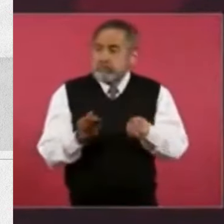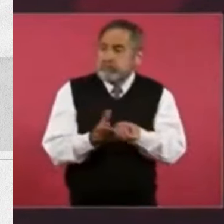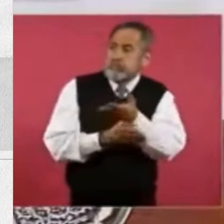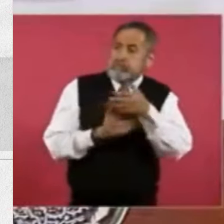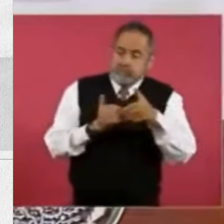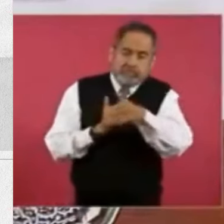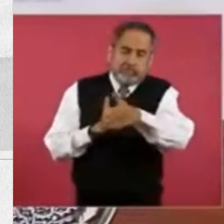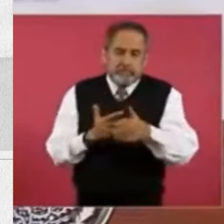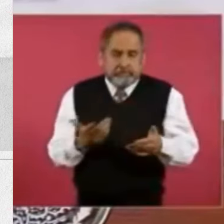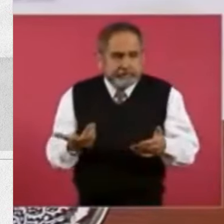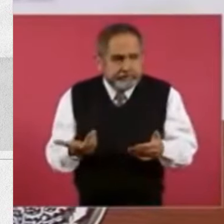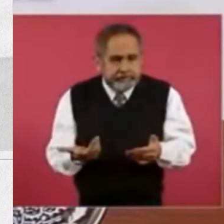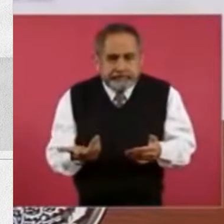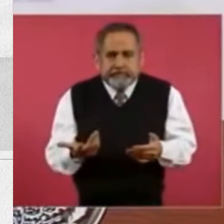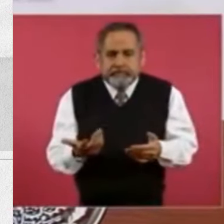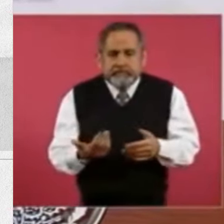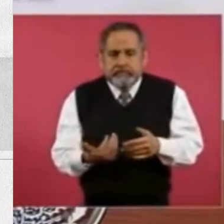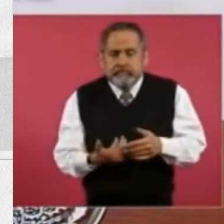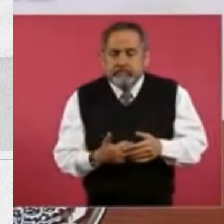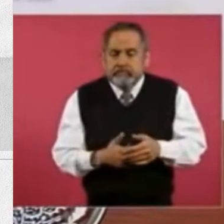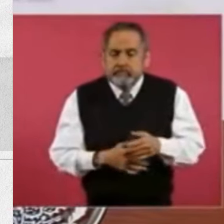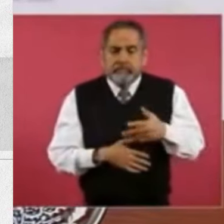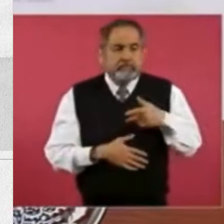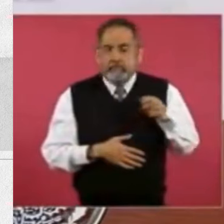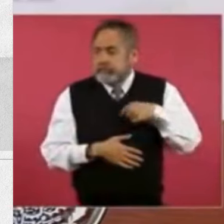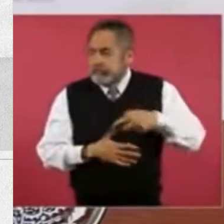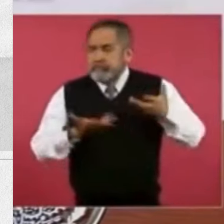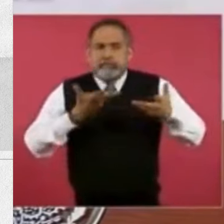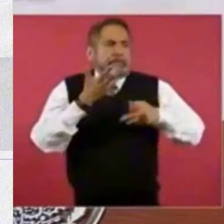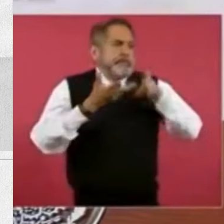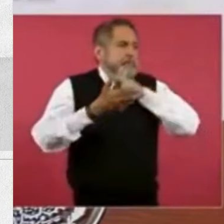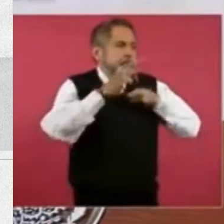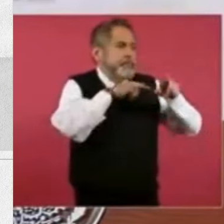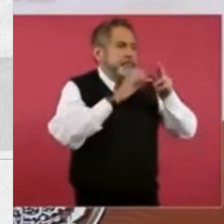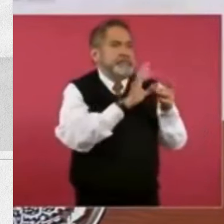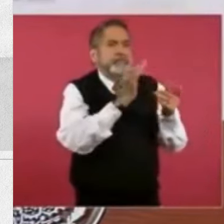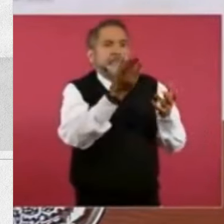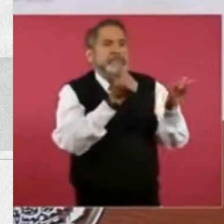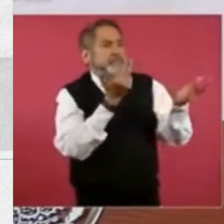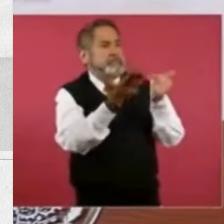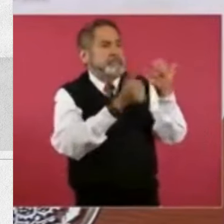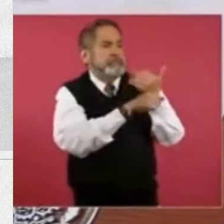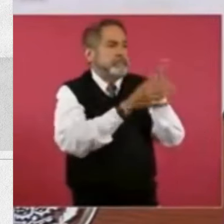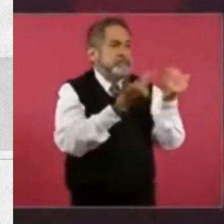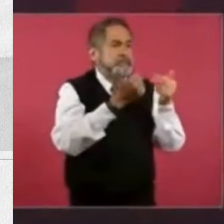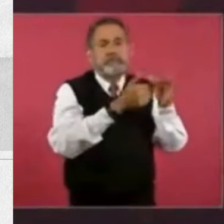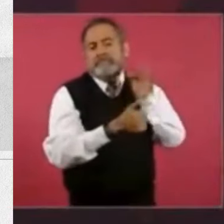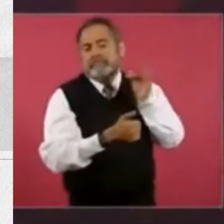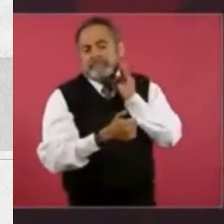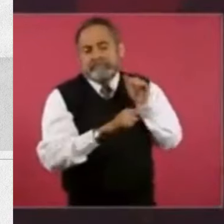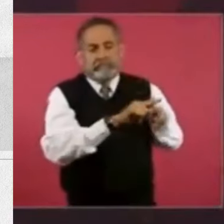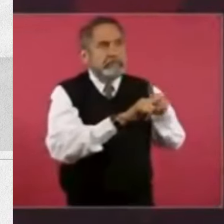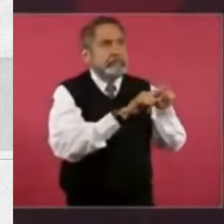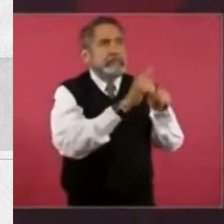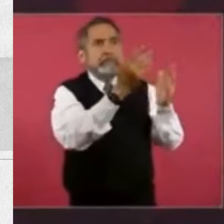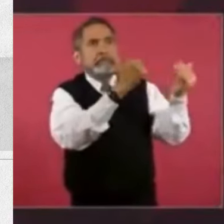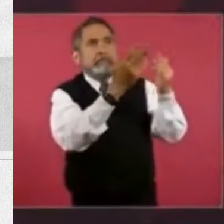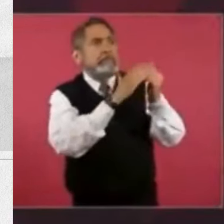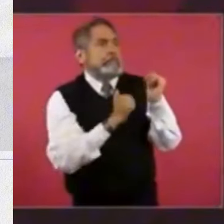Entonces, a pedir información a todas las fiscalías.